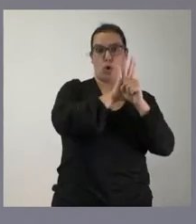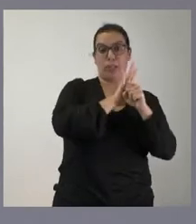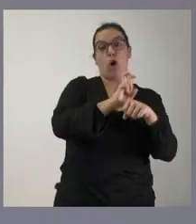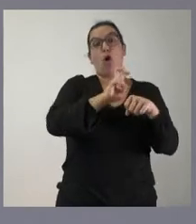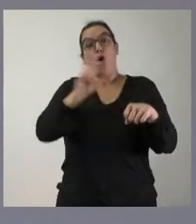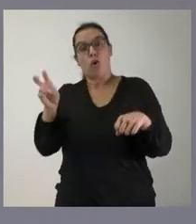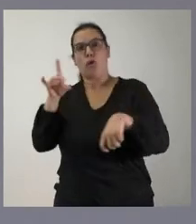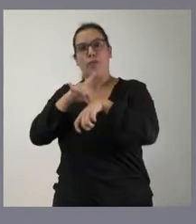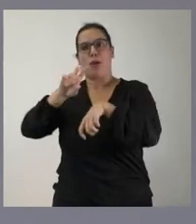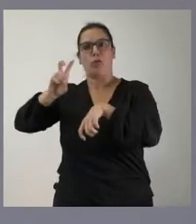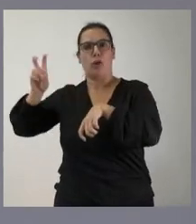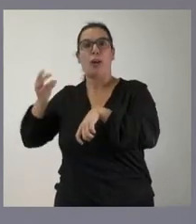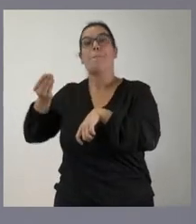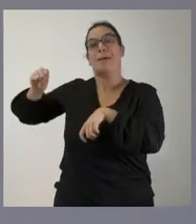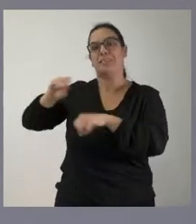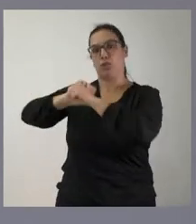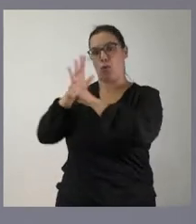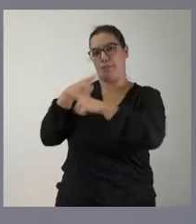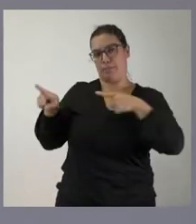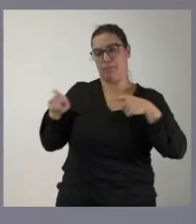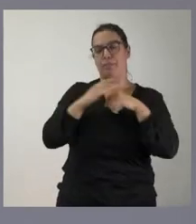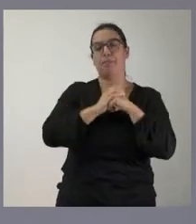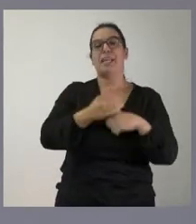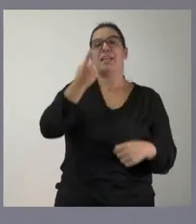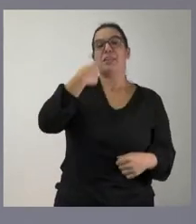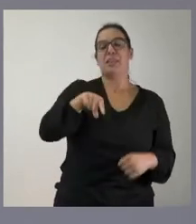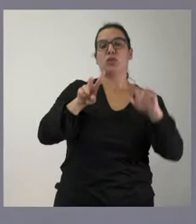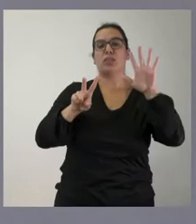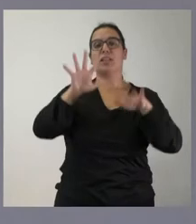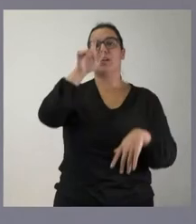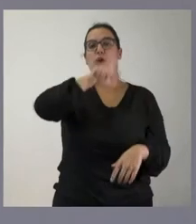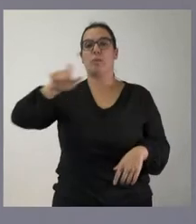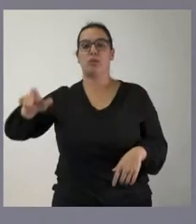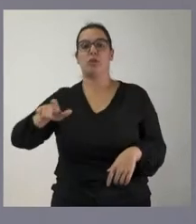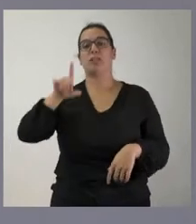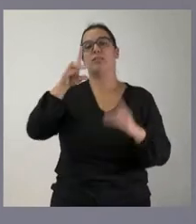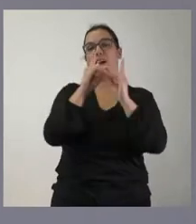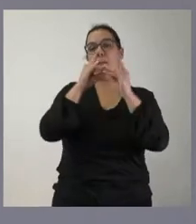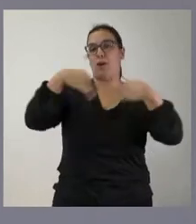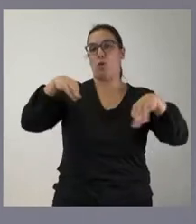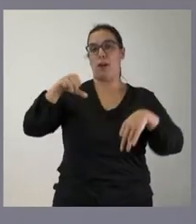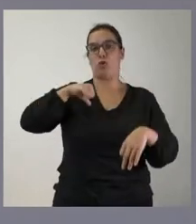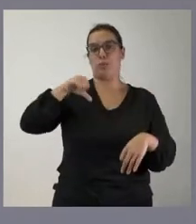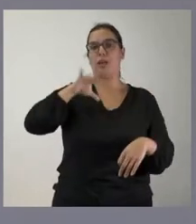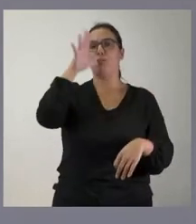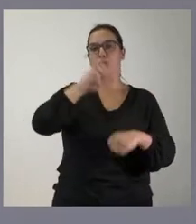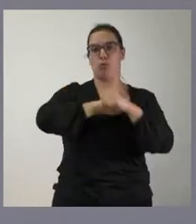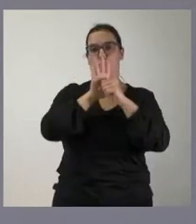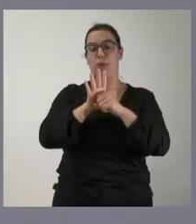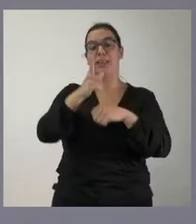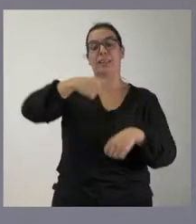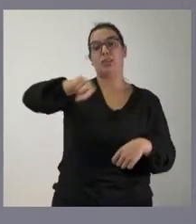conociendo y hay 165 pacientes en hospitalización convencional El 55 de ellos